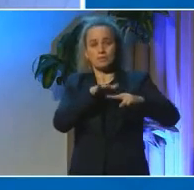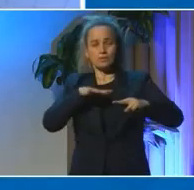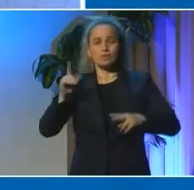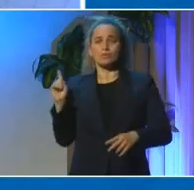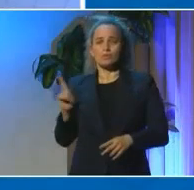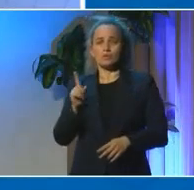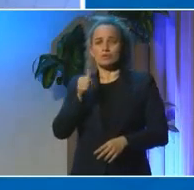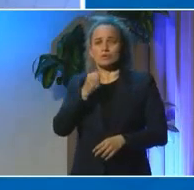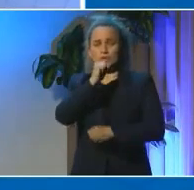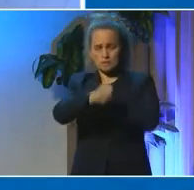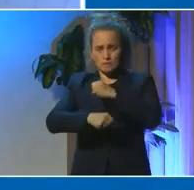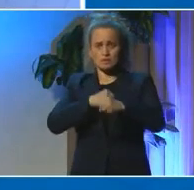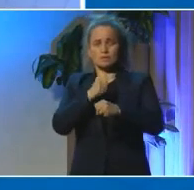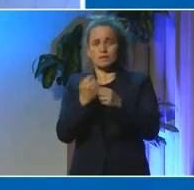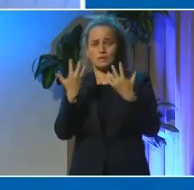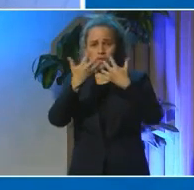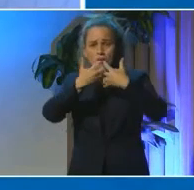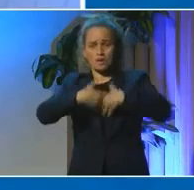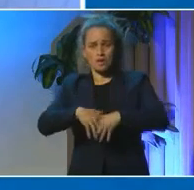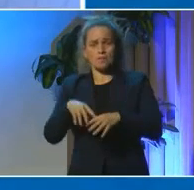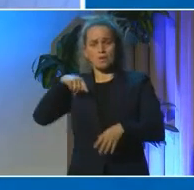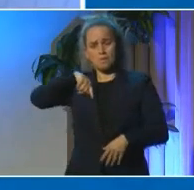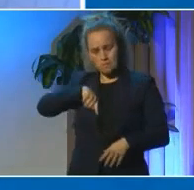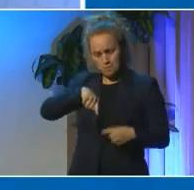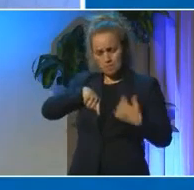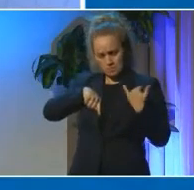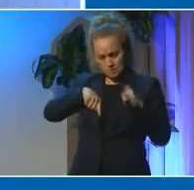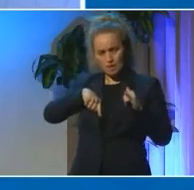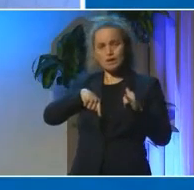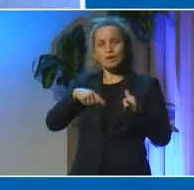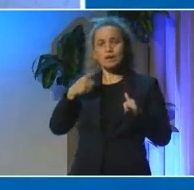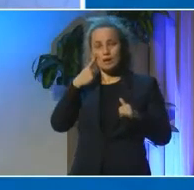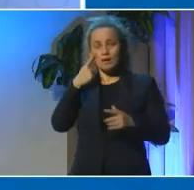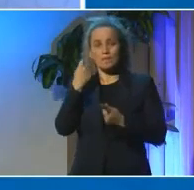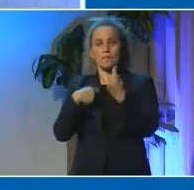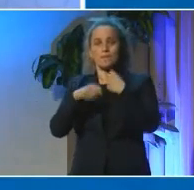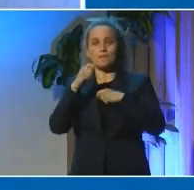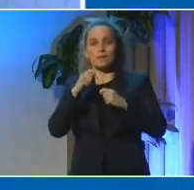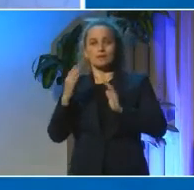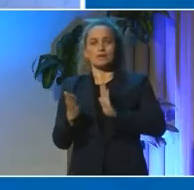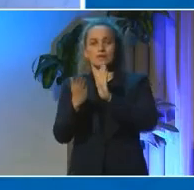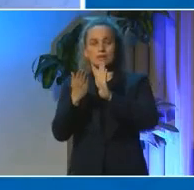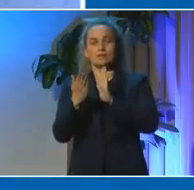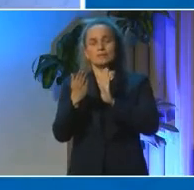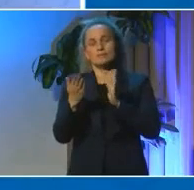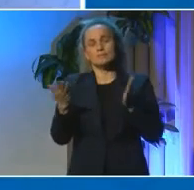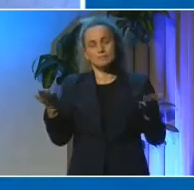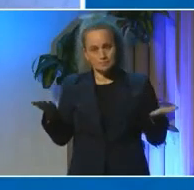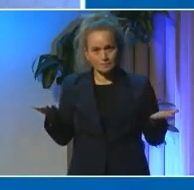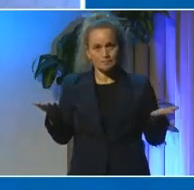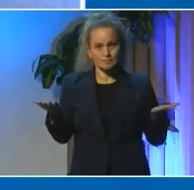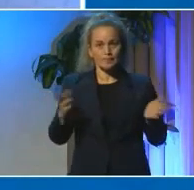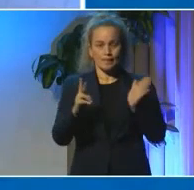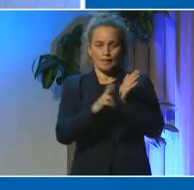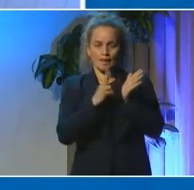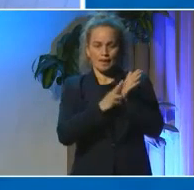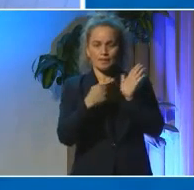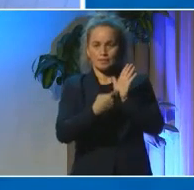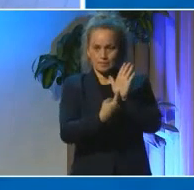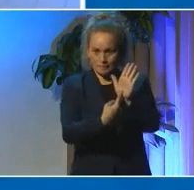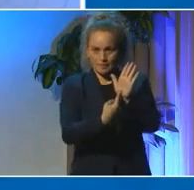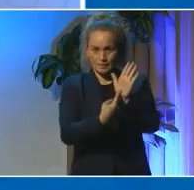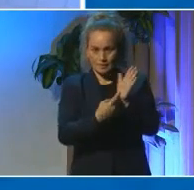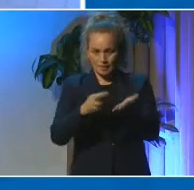años yo creo que yo ya lo interiorices saben que somos de venta directa nuestra góndola es la revista y